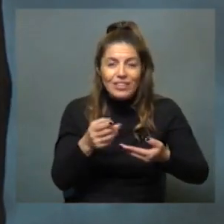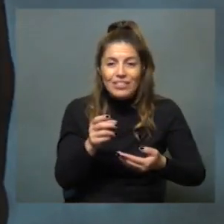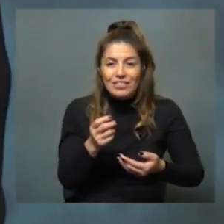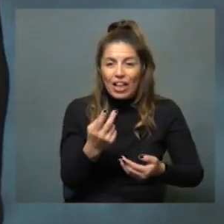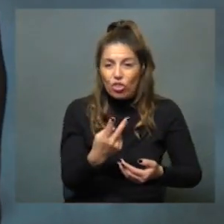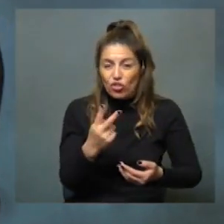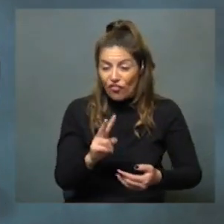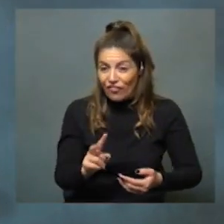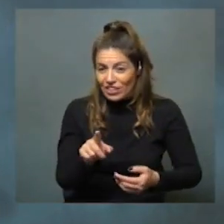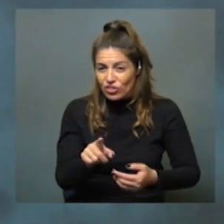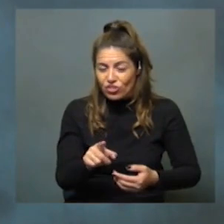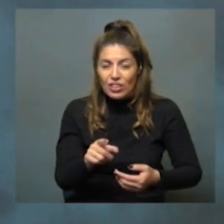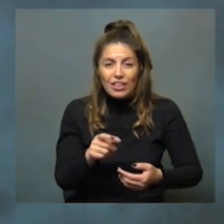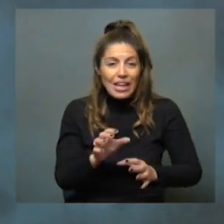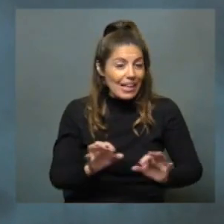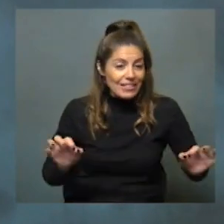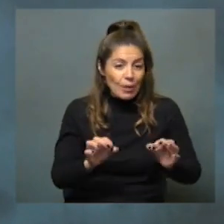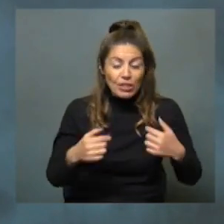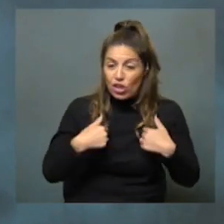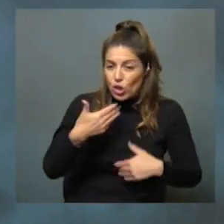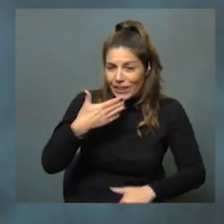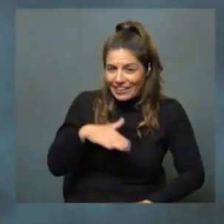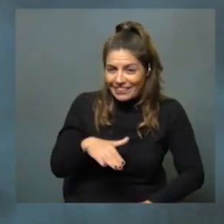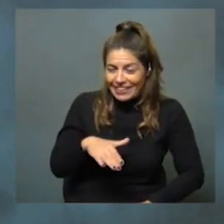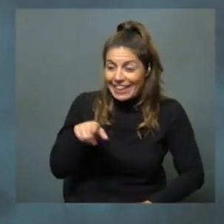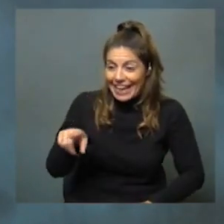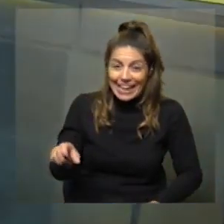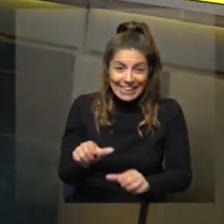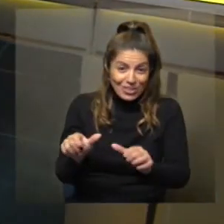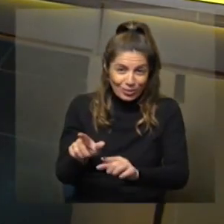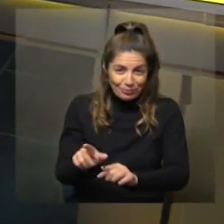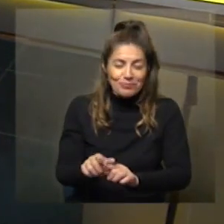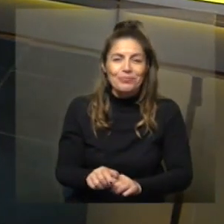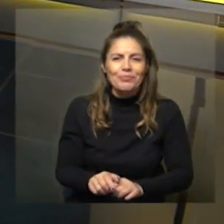y esa melodía que fue la que entendí yo, ¿no? Que él me hizo.